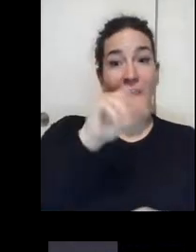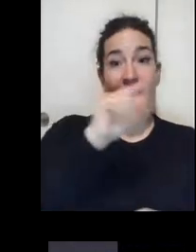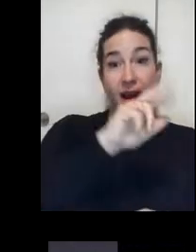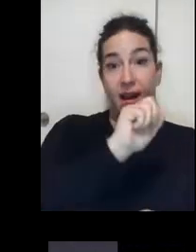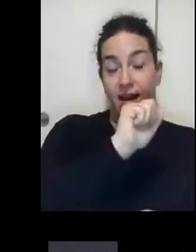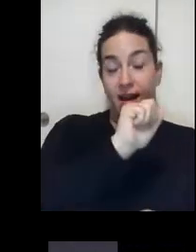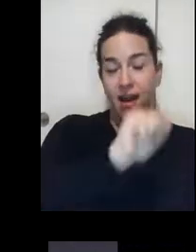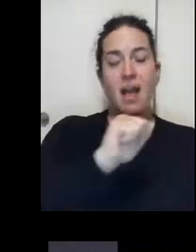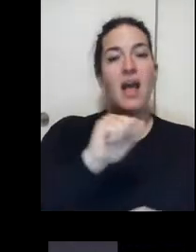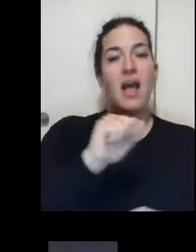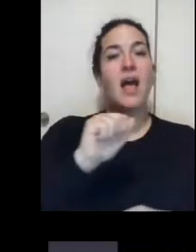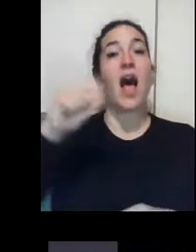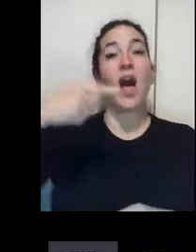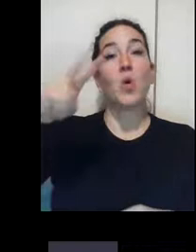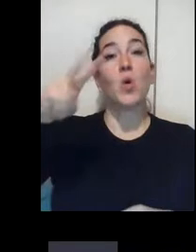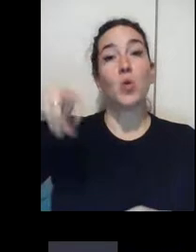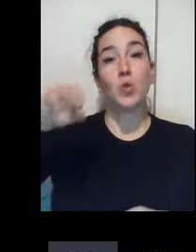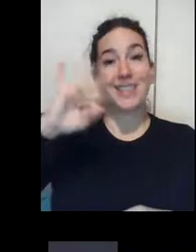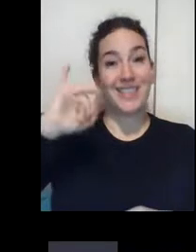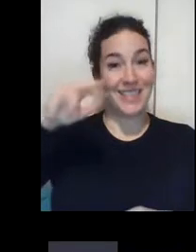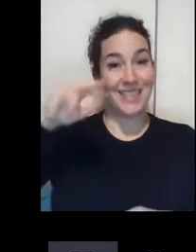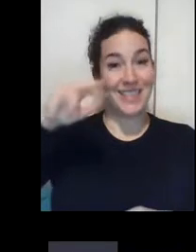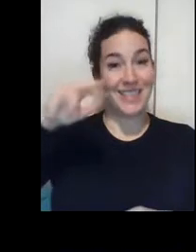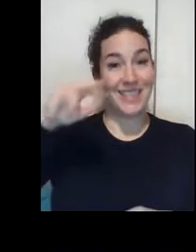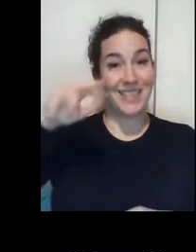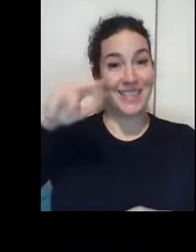Martínez Peláez y Javier Rodríguez Abengoz.